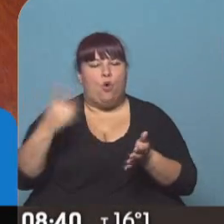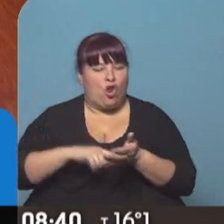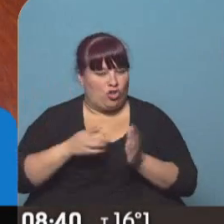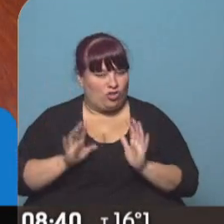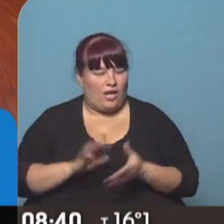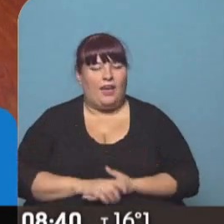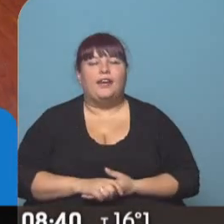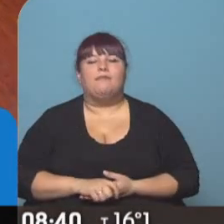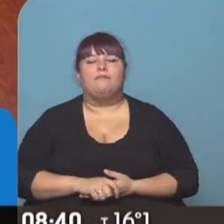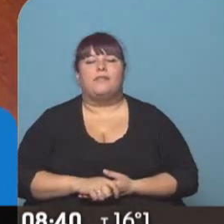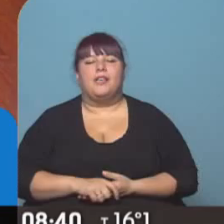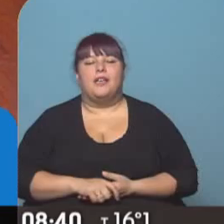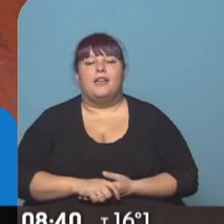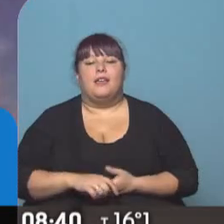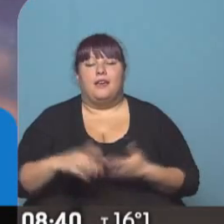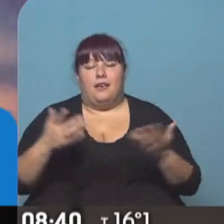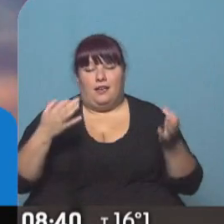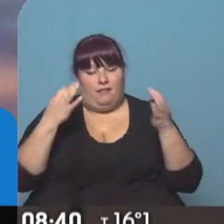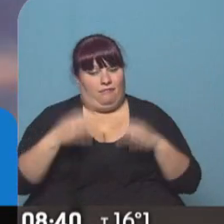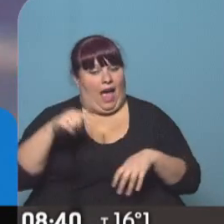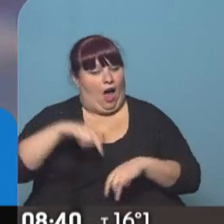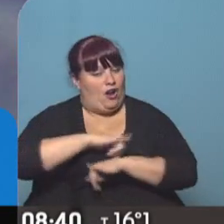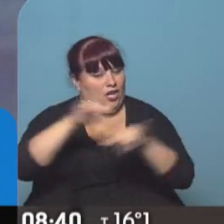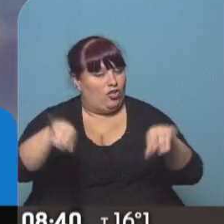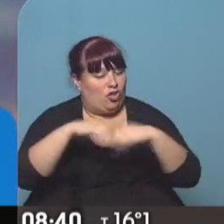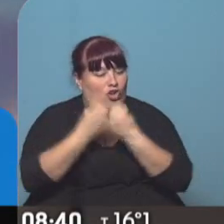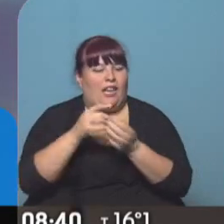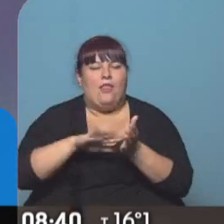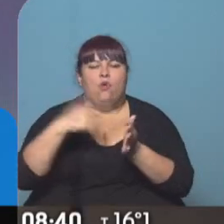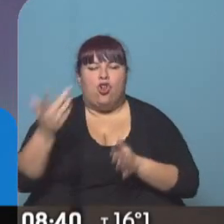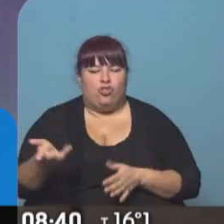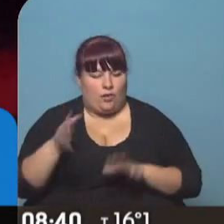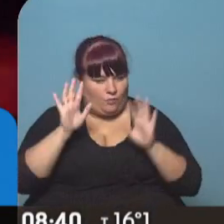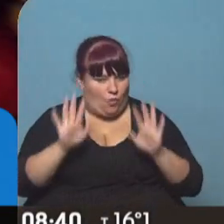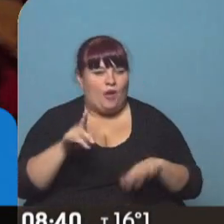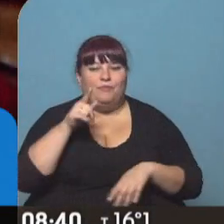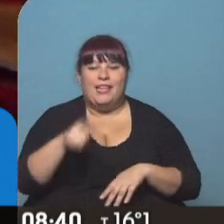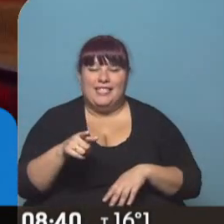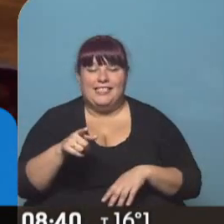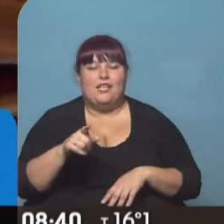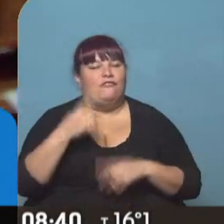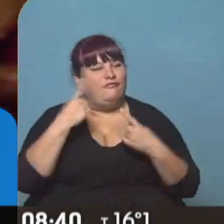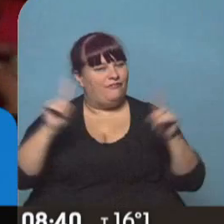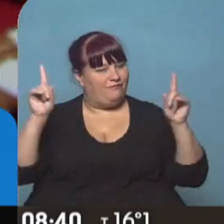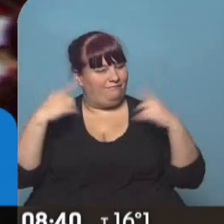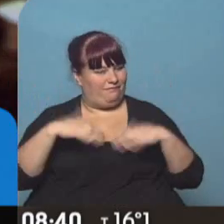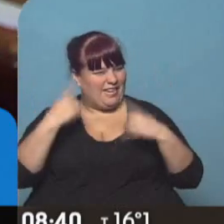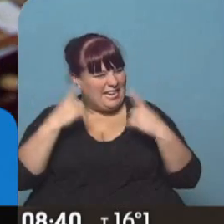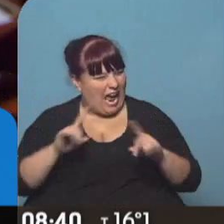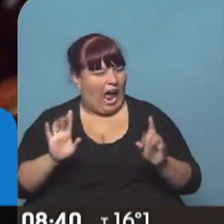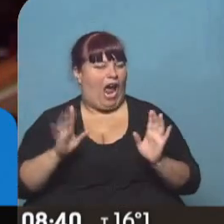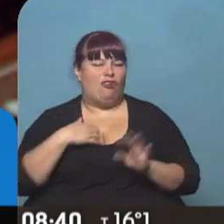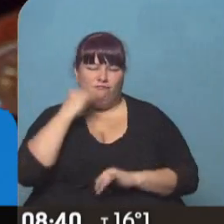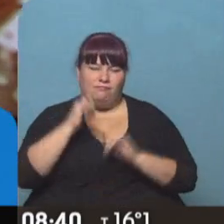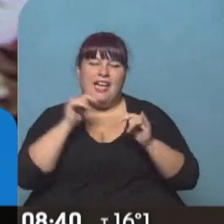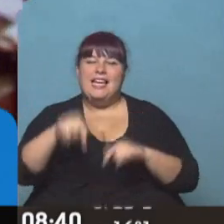aires pero recién ahora se van a conocer los resultados de la provincia bueno es una particularidad bastante extraña yo